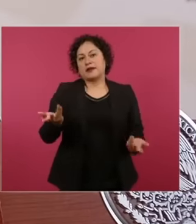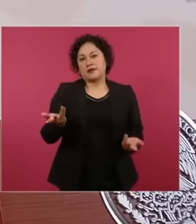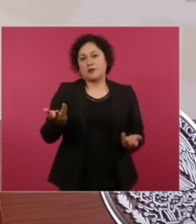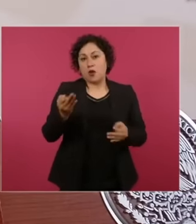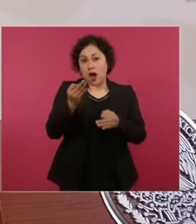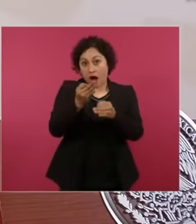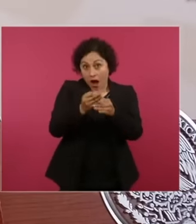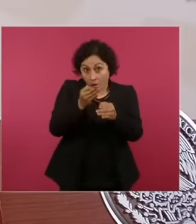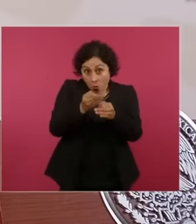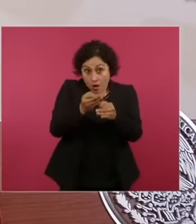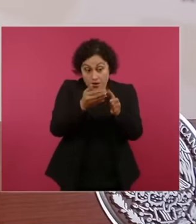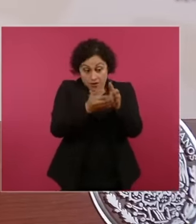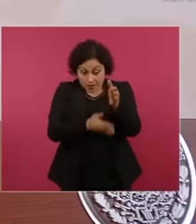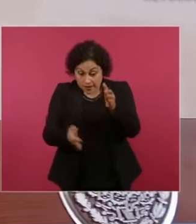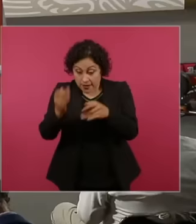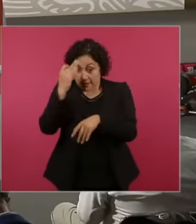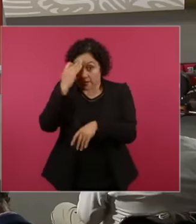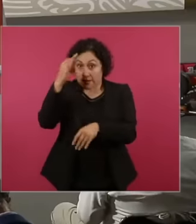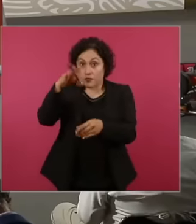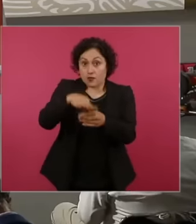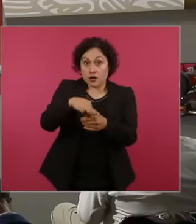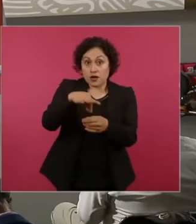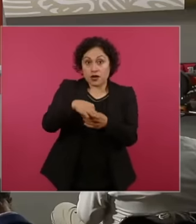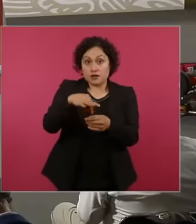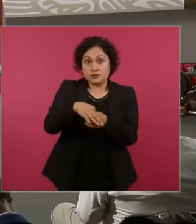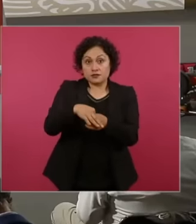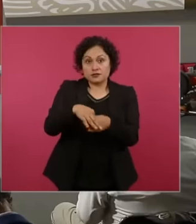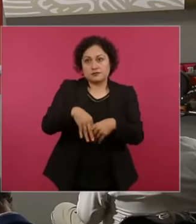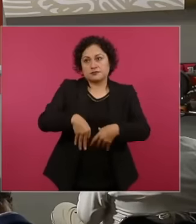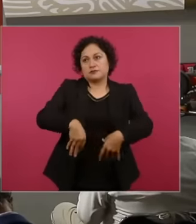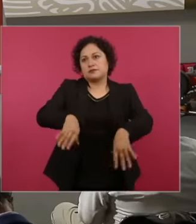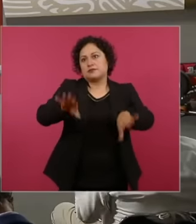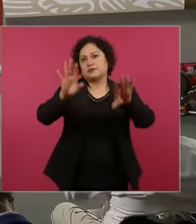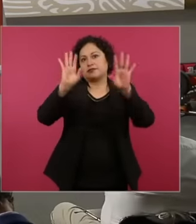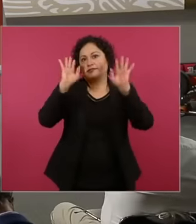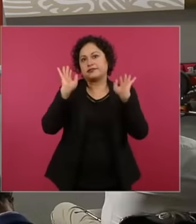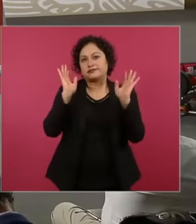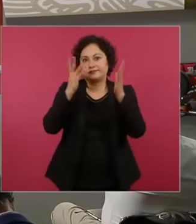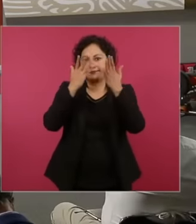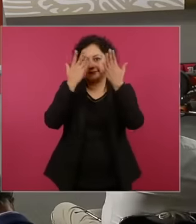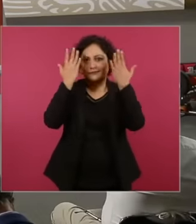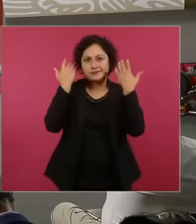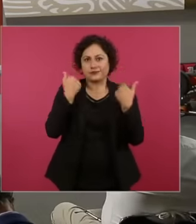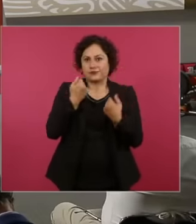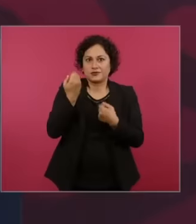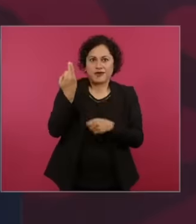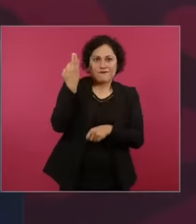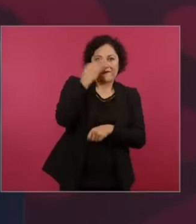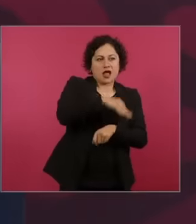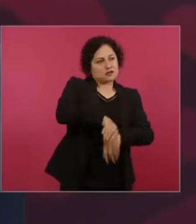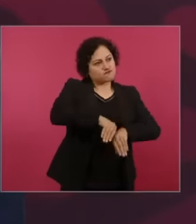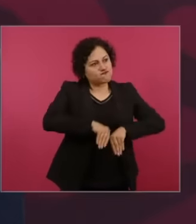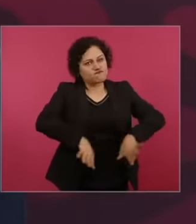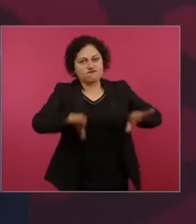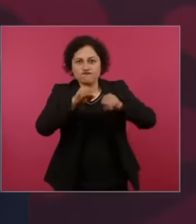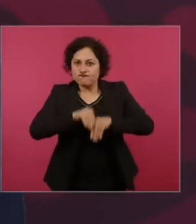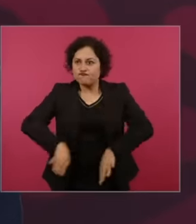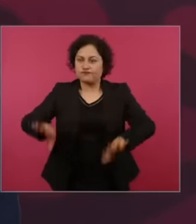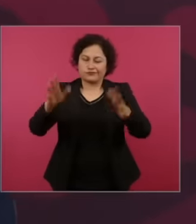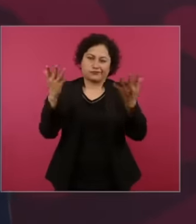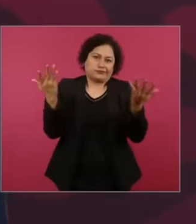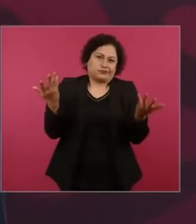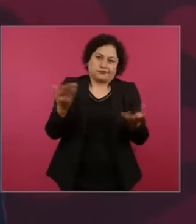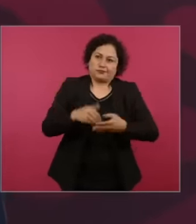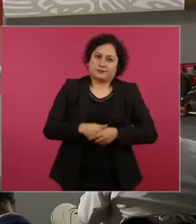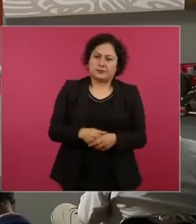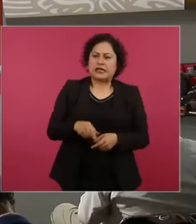elecciones, quién sabe cuántas cosas van a salir. Sí, eso ya tiene